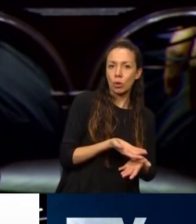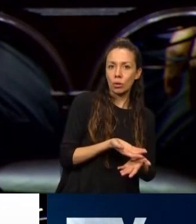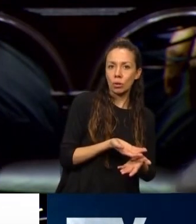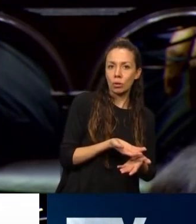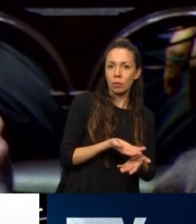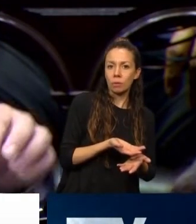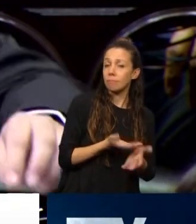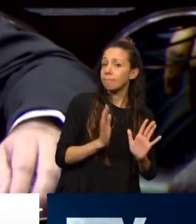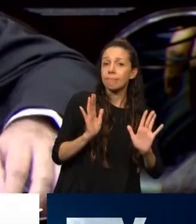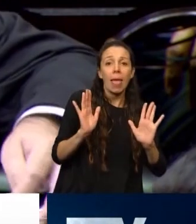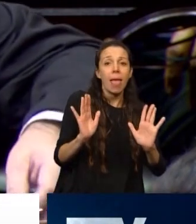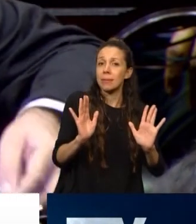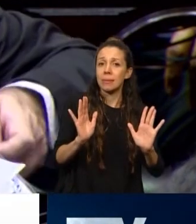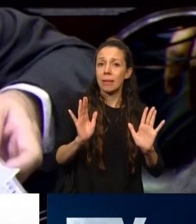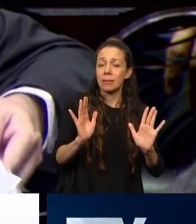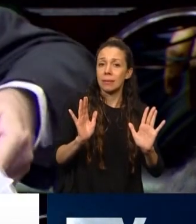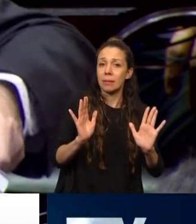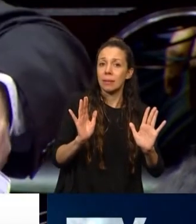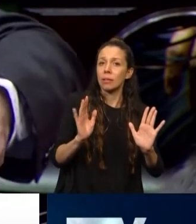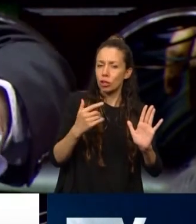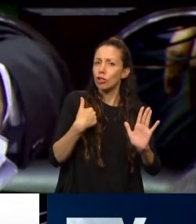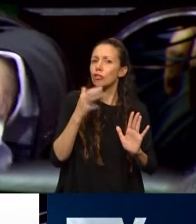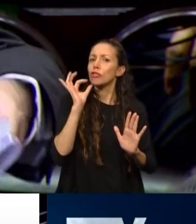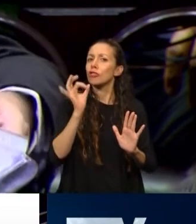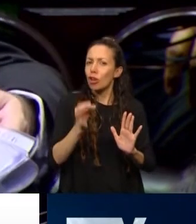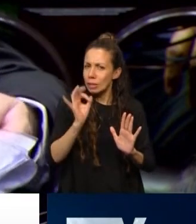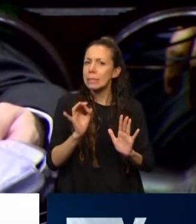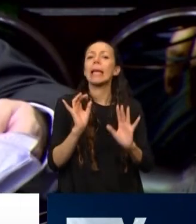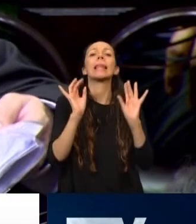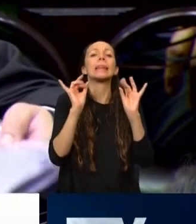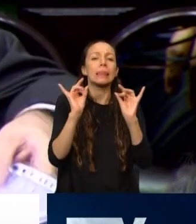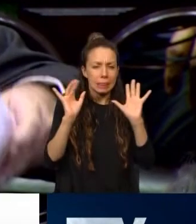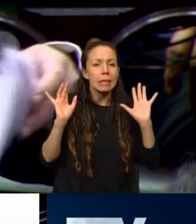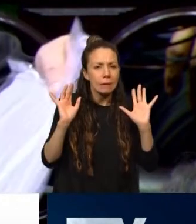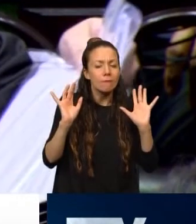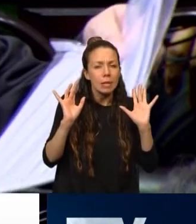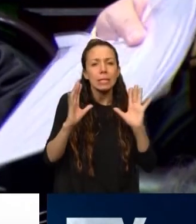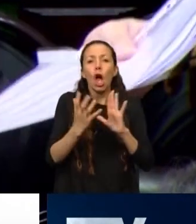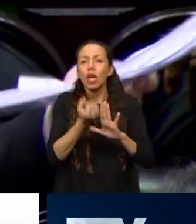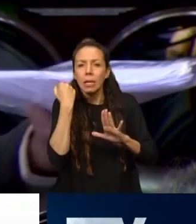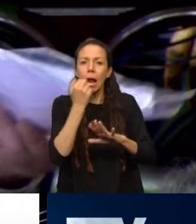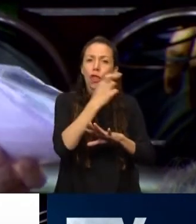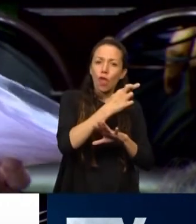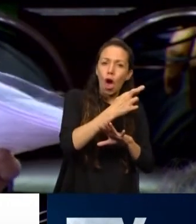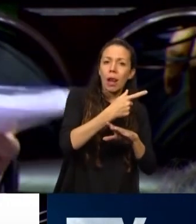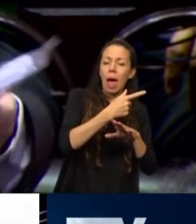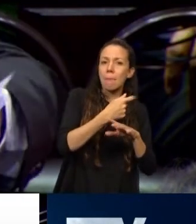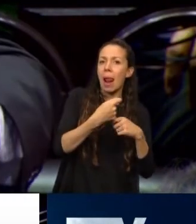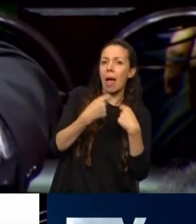Y eso es así. Yo sé que era difícil de conseguir, pero invito a todos los diputados que están